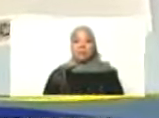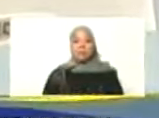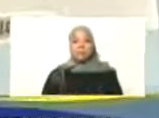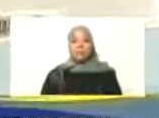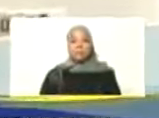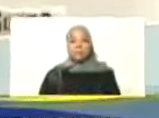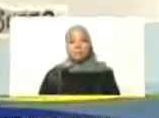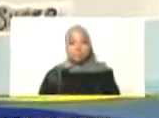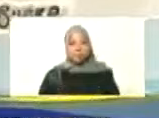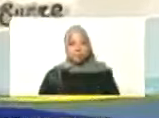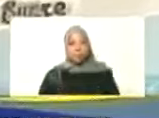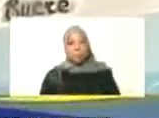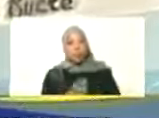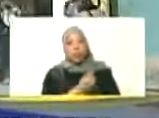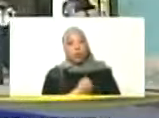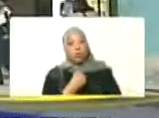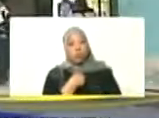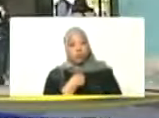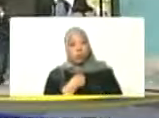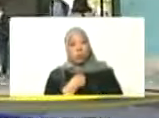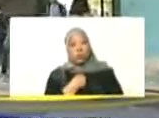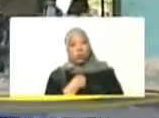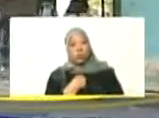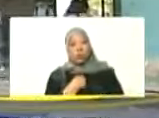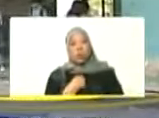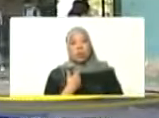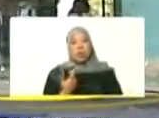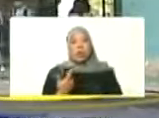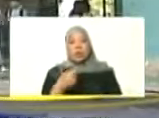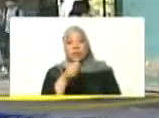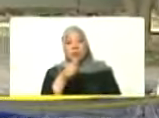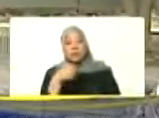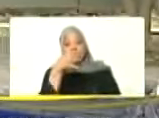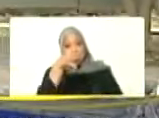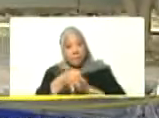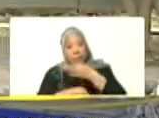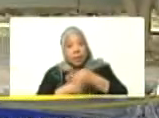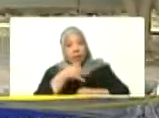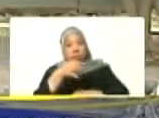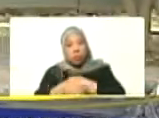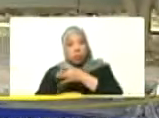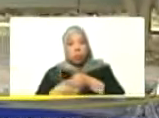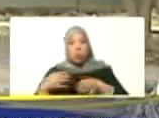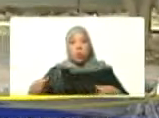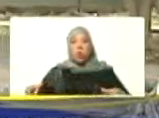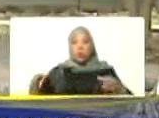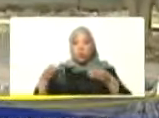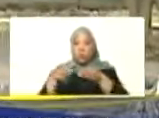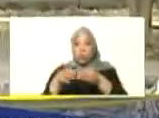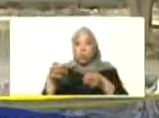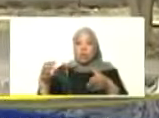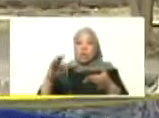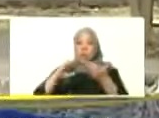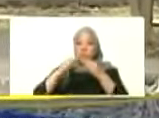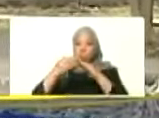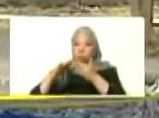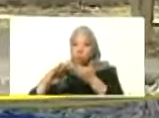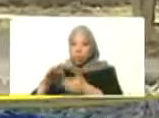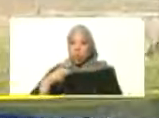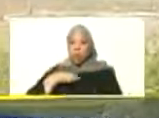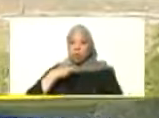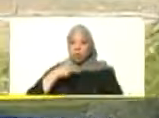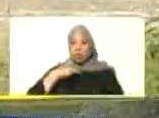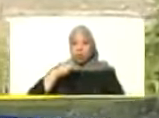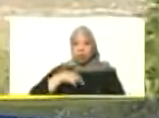Yo lo he venido diciendo desde hace algunos días cuando usted anunció la creación, la conformación de estas brigadas comunitarias